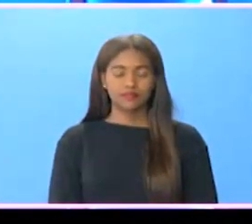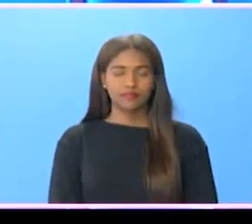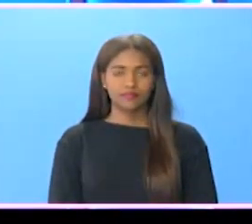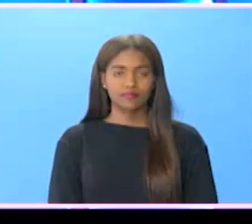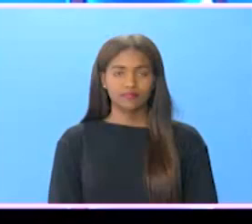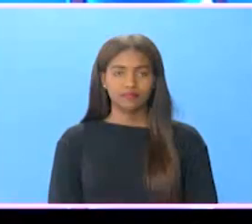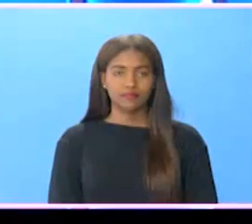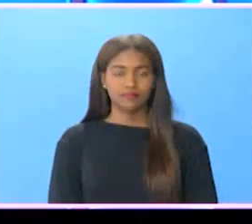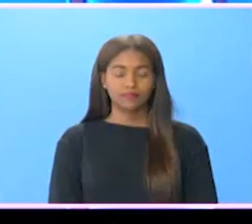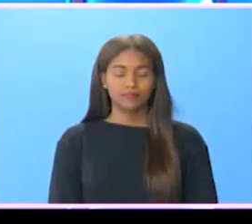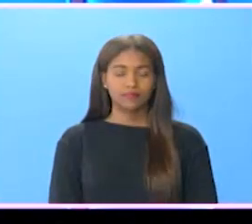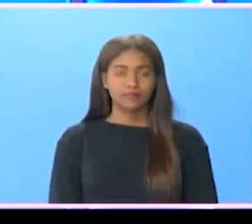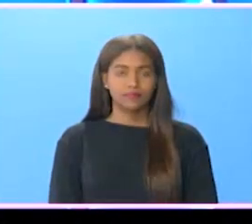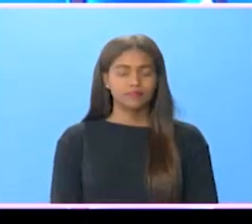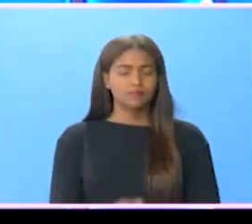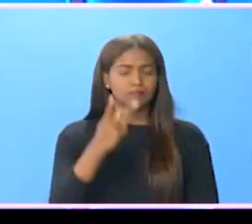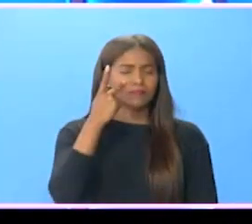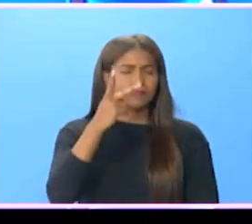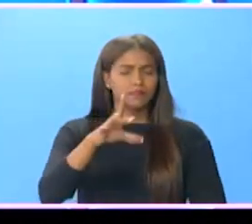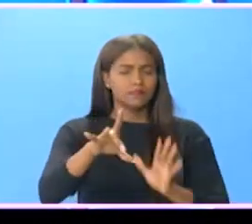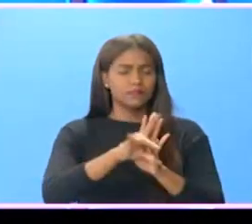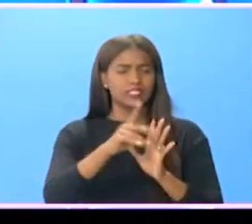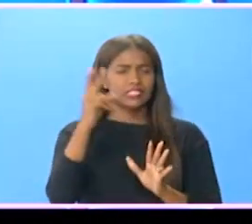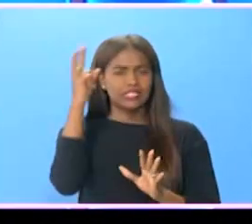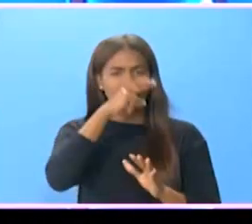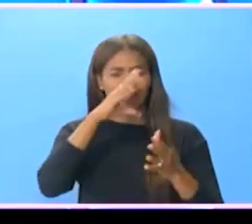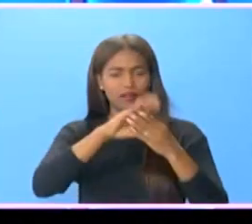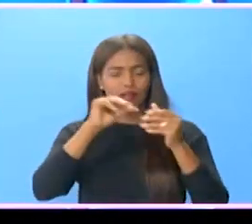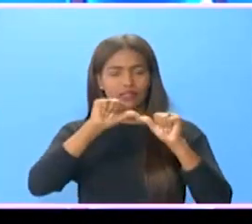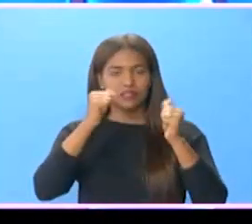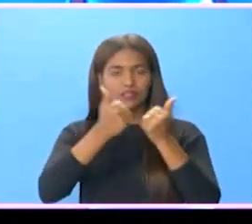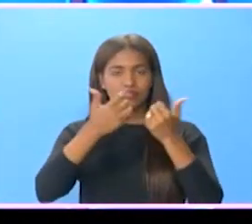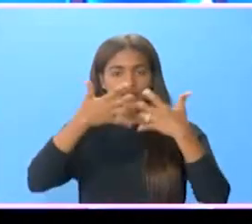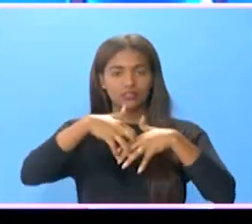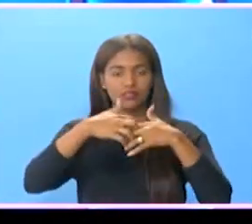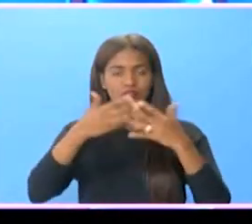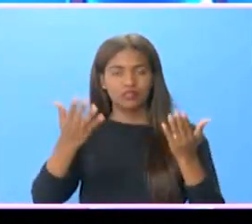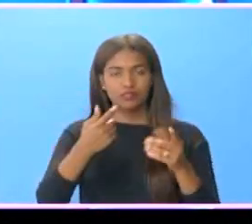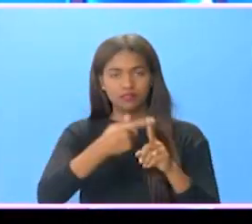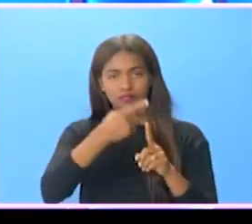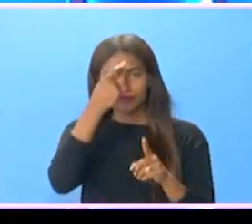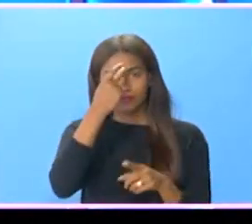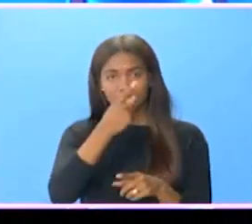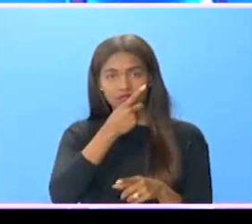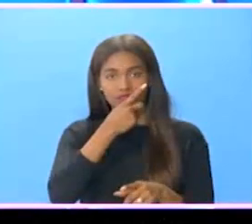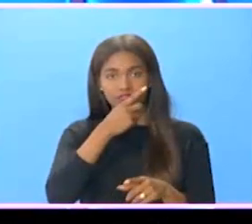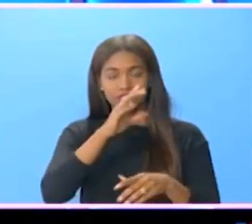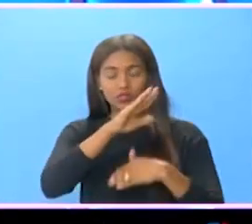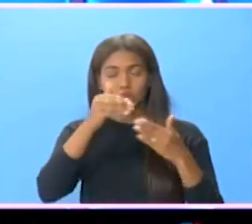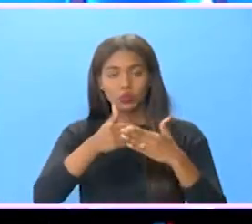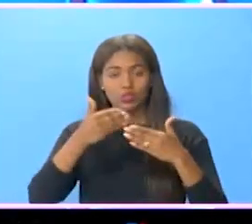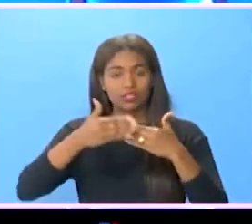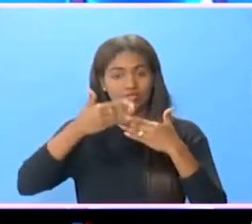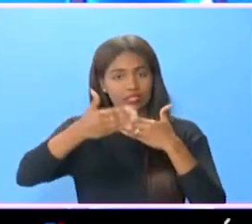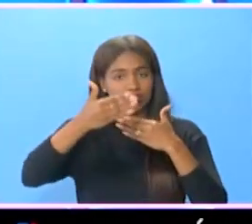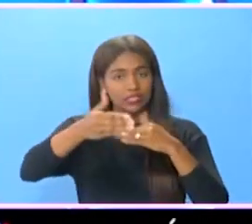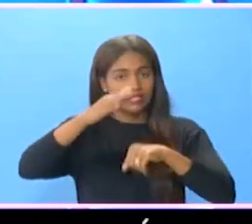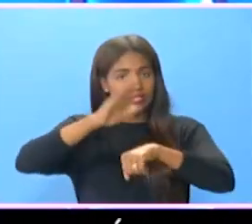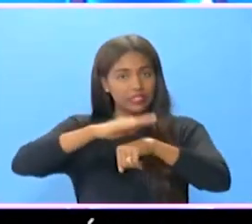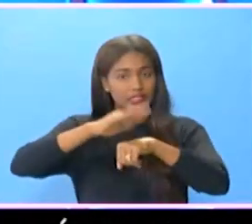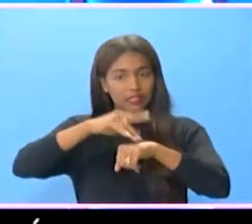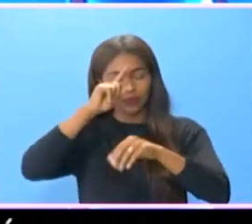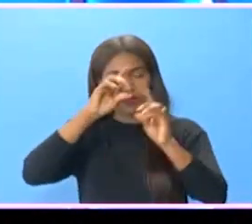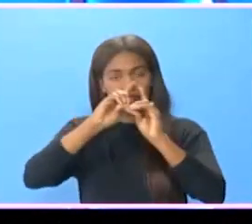Señores, y de incomprensible calificó la Asociación de Industrias de República Dominicana las constantes alertas emitidas